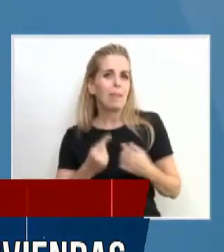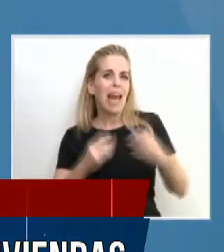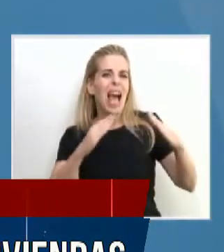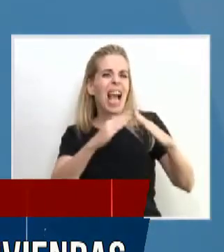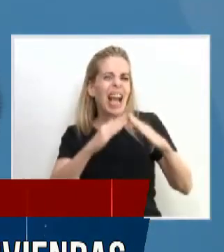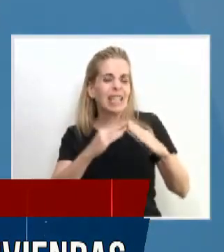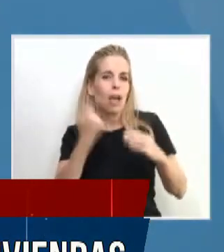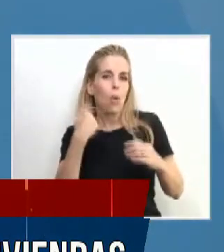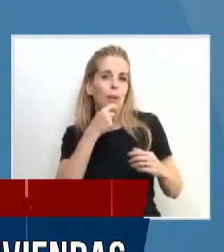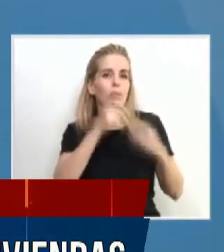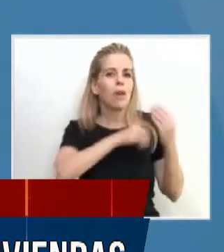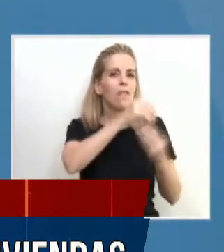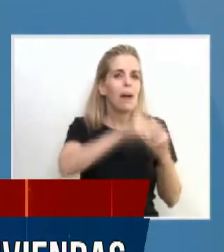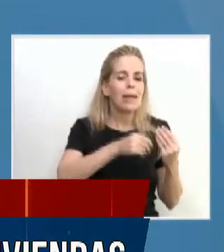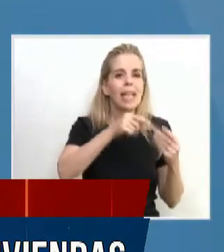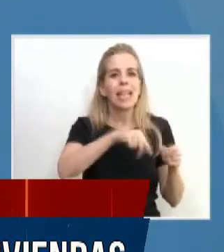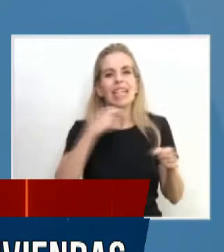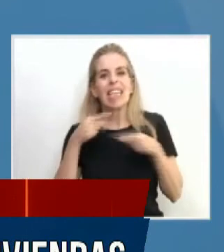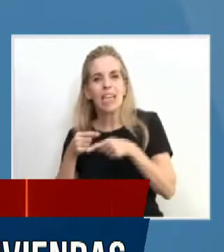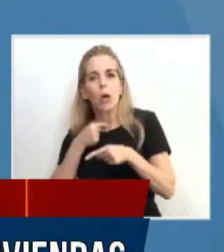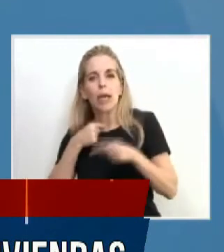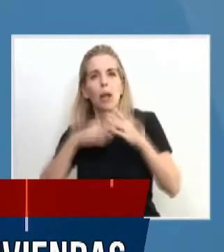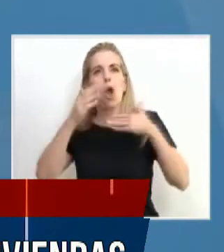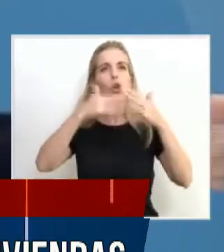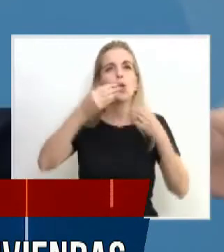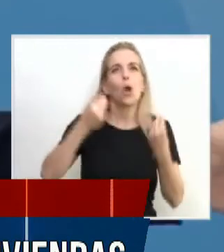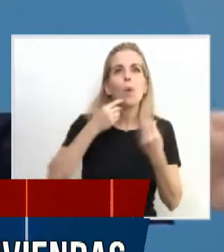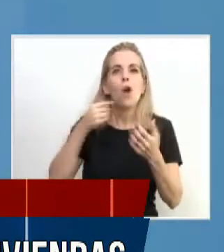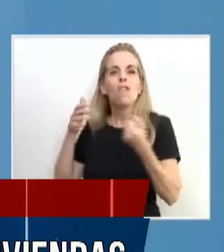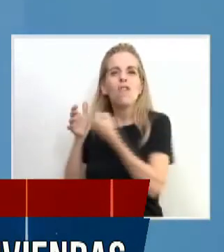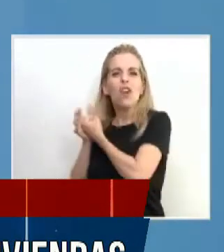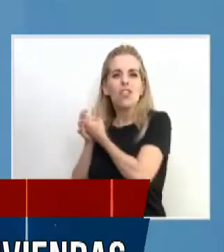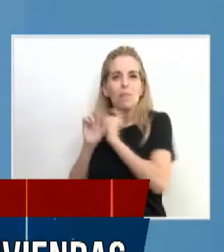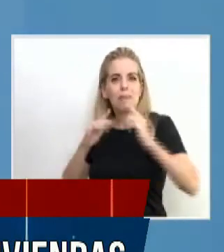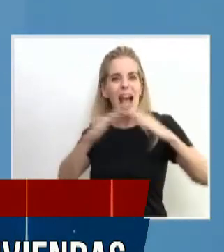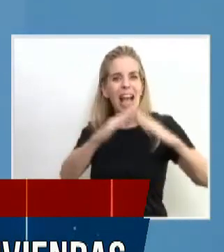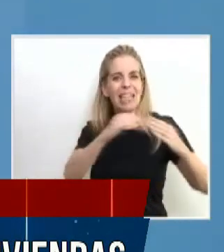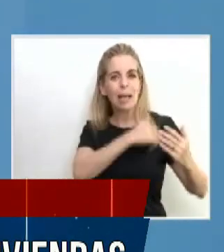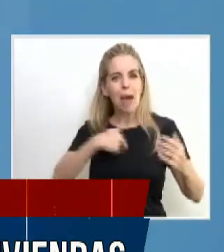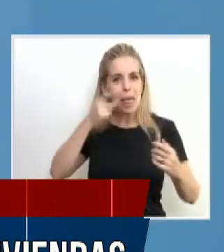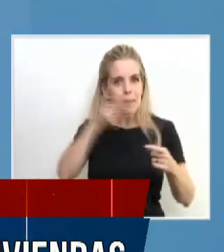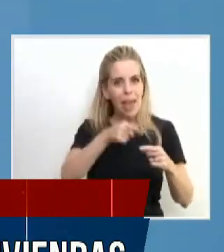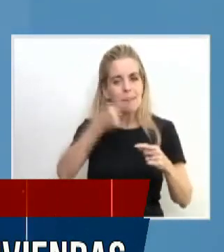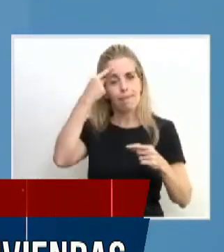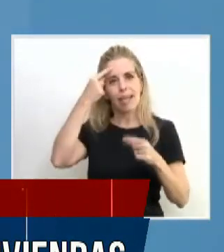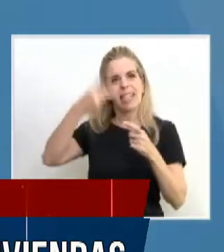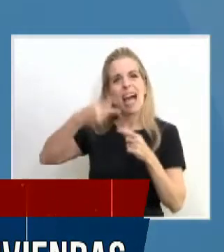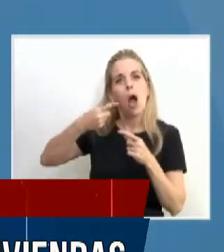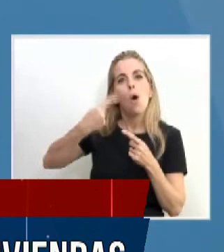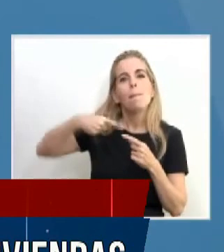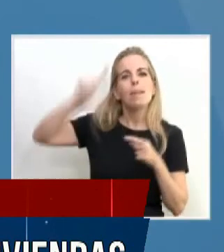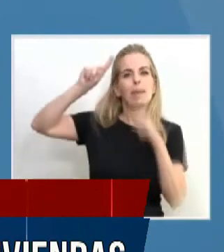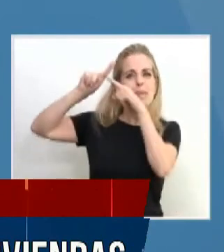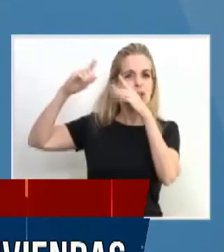de la casa de los padres o un piso arriba de la casa de los padres. Y esa sensibilidad que trae, que arrastra, gracias